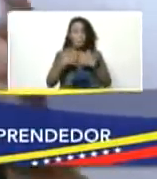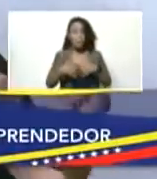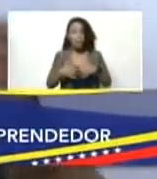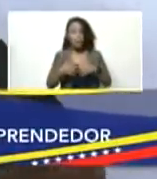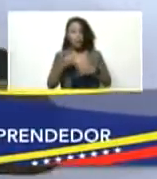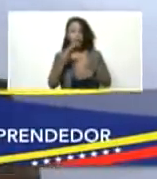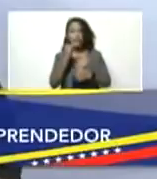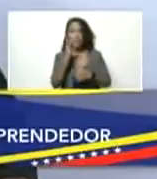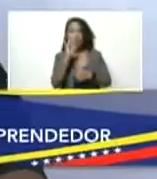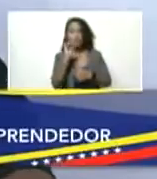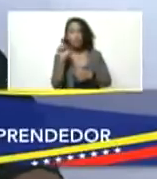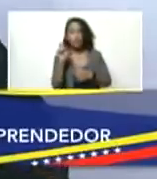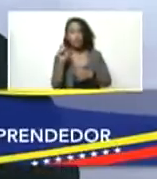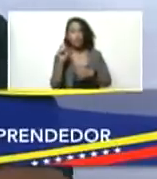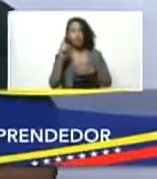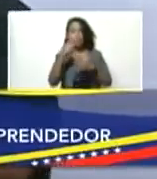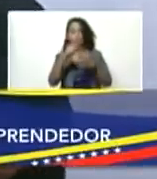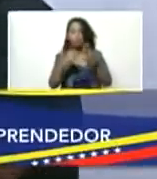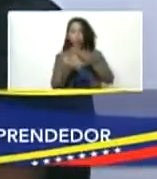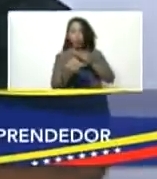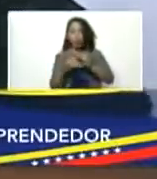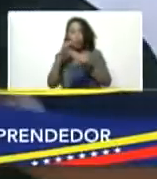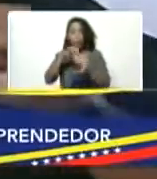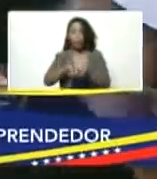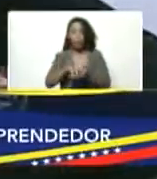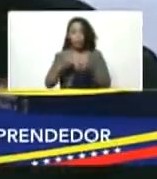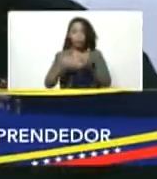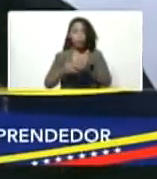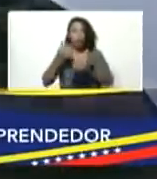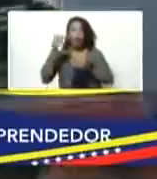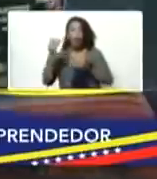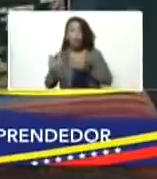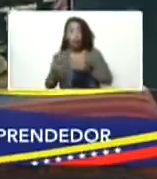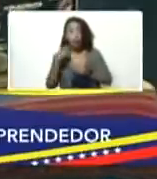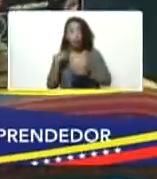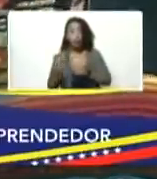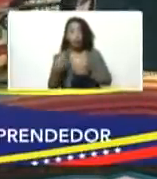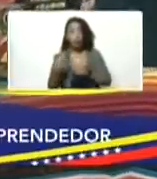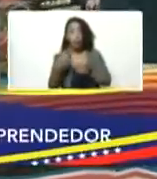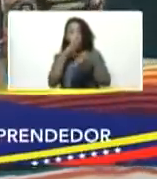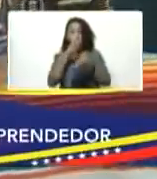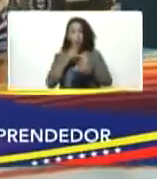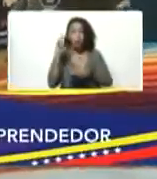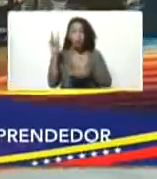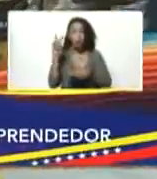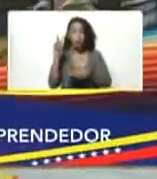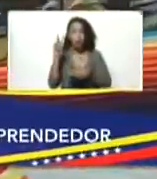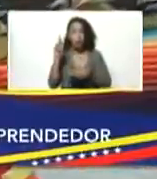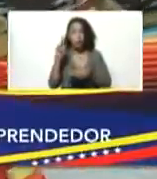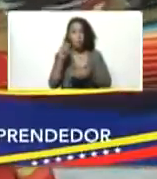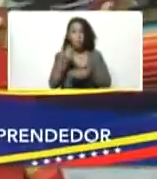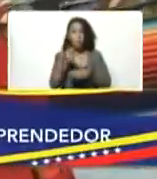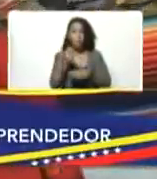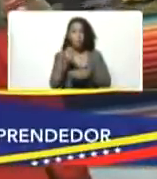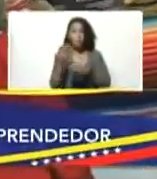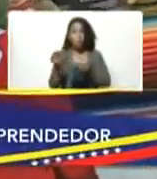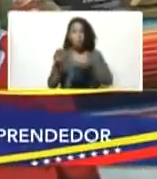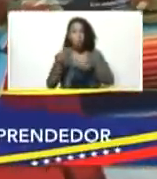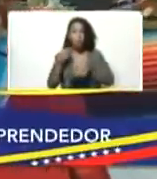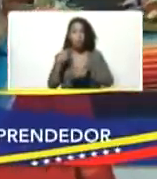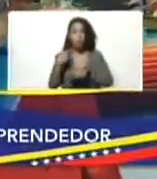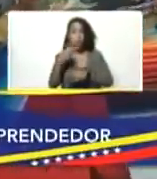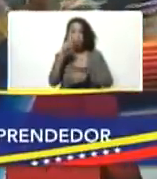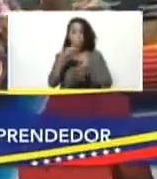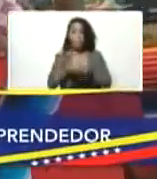RIF, SENCAMER, las instituciones del Estado. Luego, el financiamiento. El Banco de Venezuela hace poco nos otorgó un financiamiento de